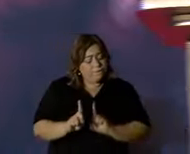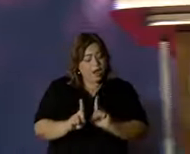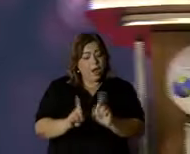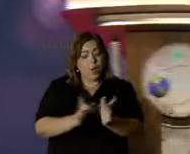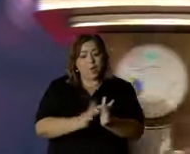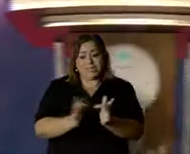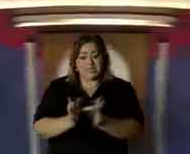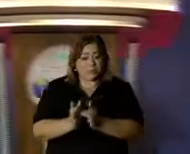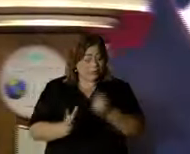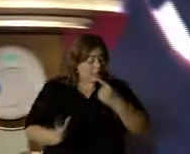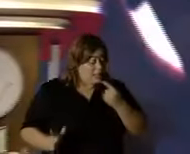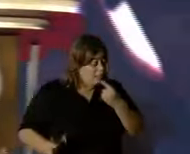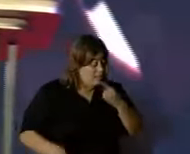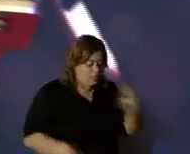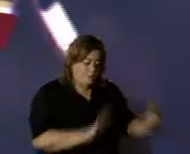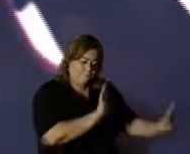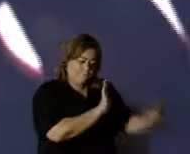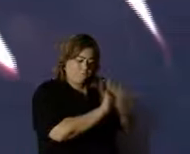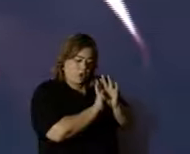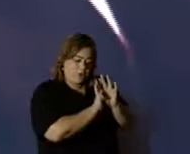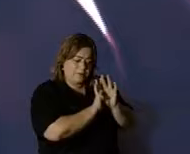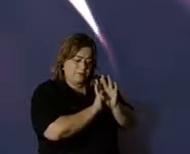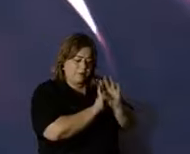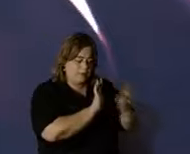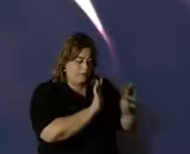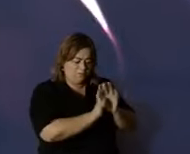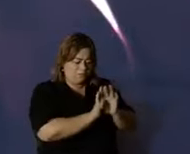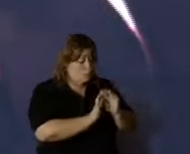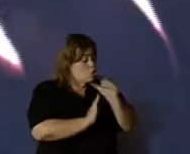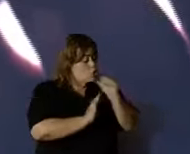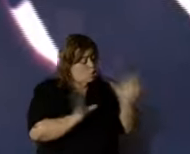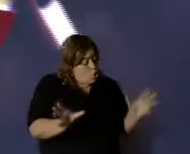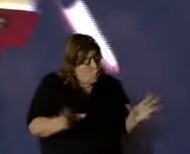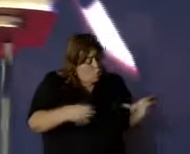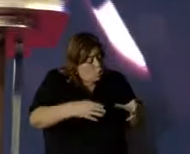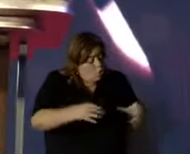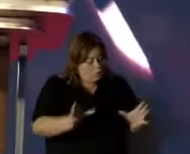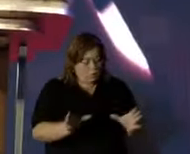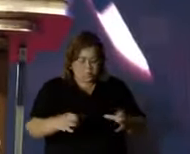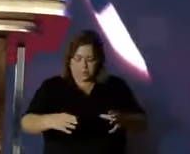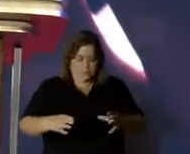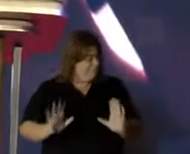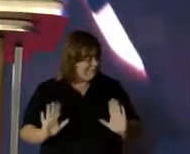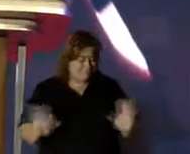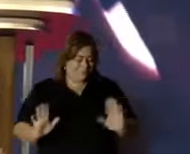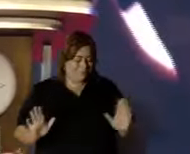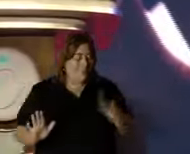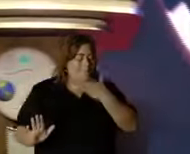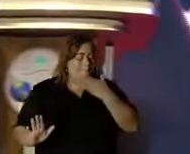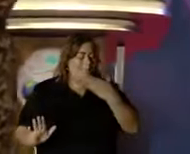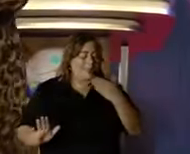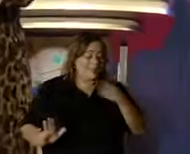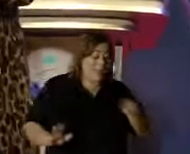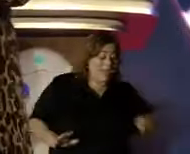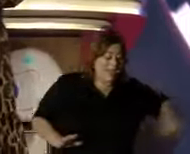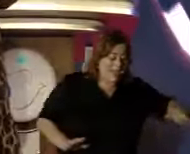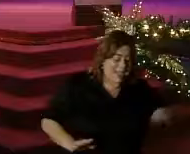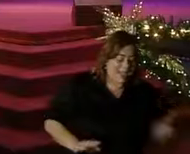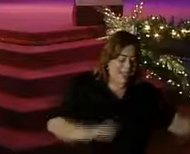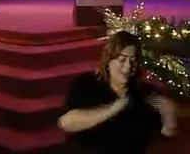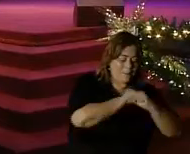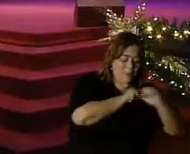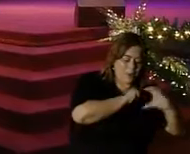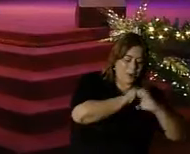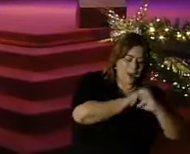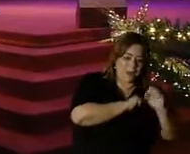se lo prohibió, porque la idea no es hacer bonche, la idea es llevar el evangelio. Y mira lo que dice, no se